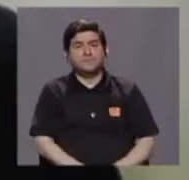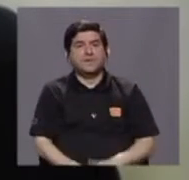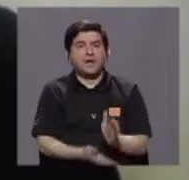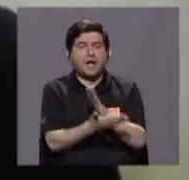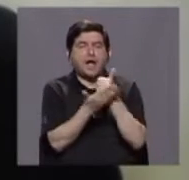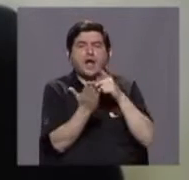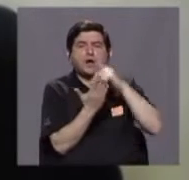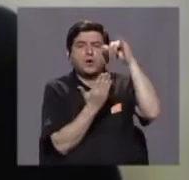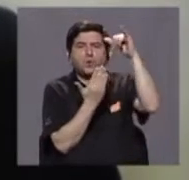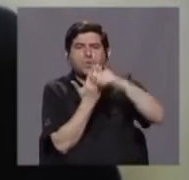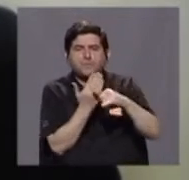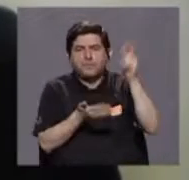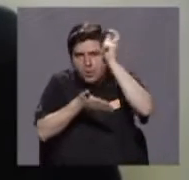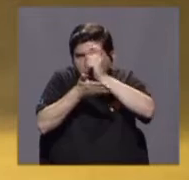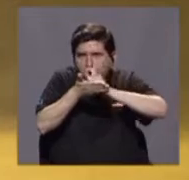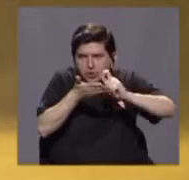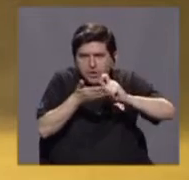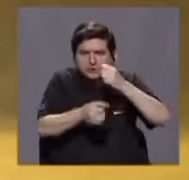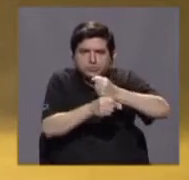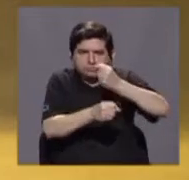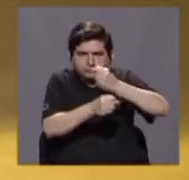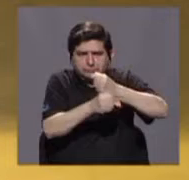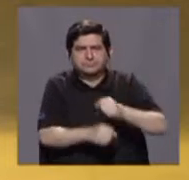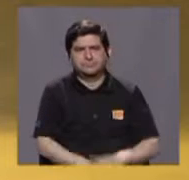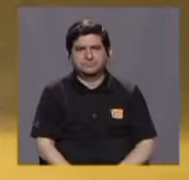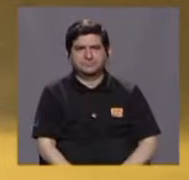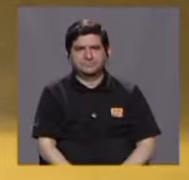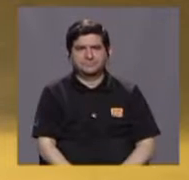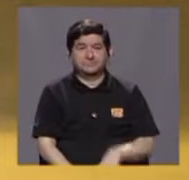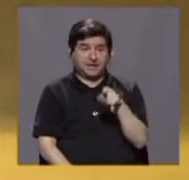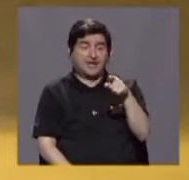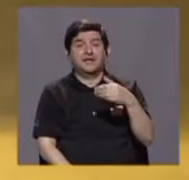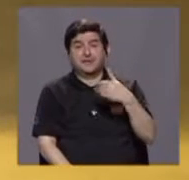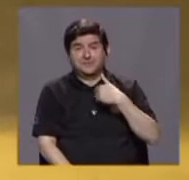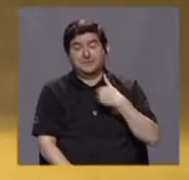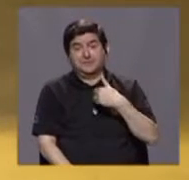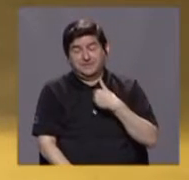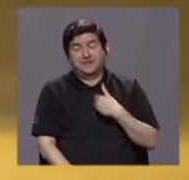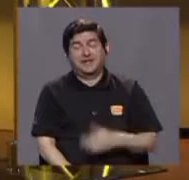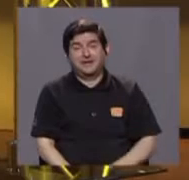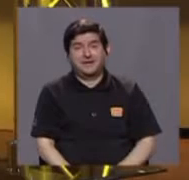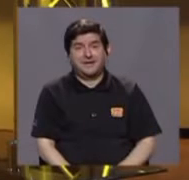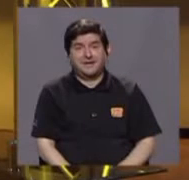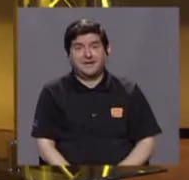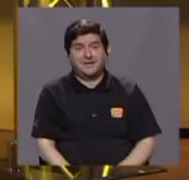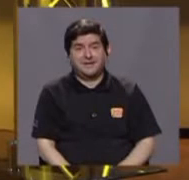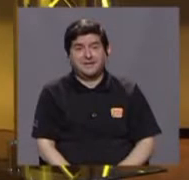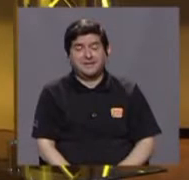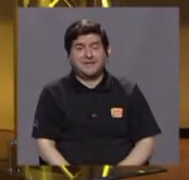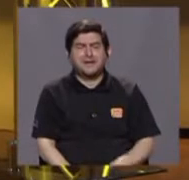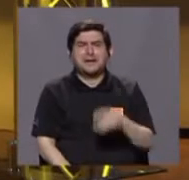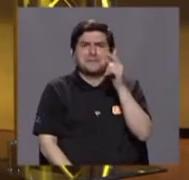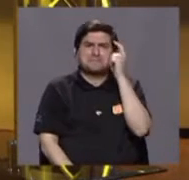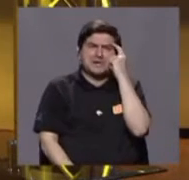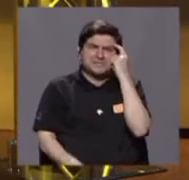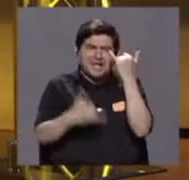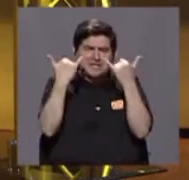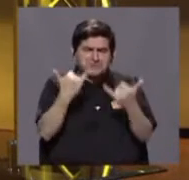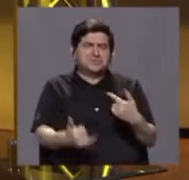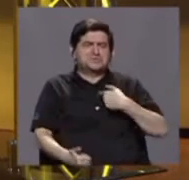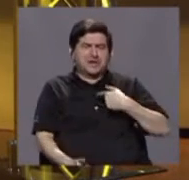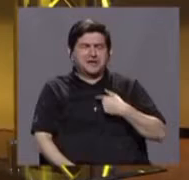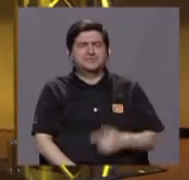algunos proyectos de tesis. Eso tiene ya una cierta gracia por aquello de peinar